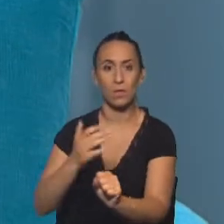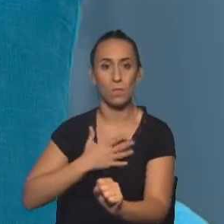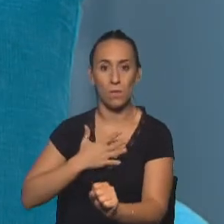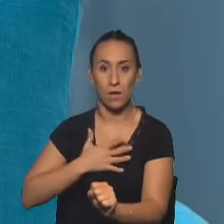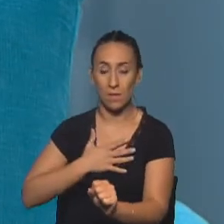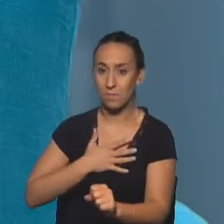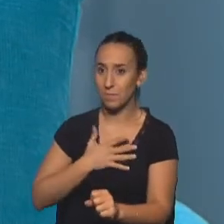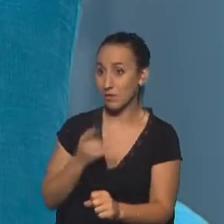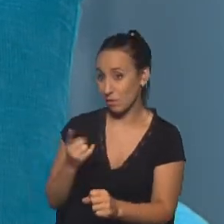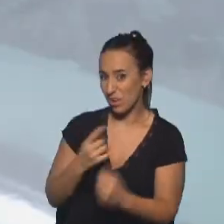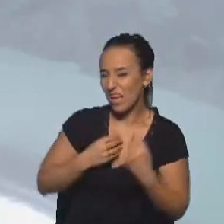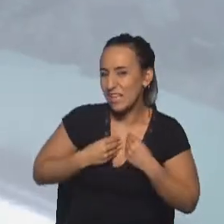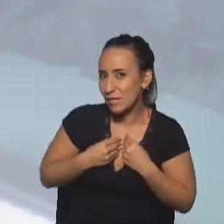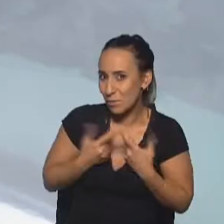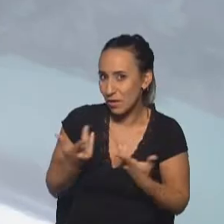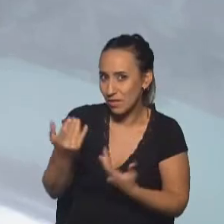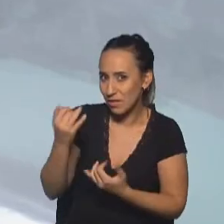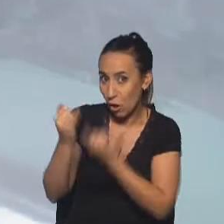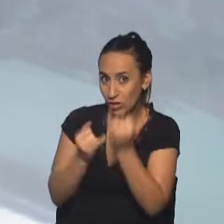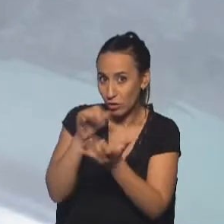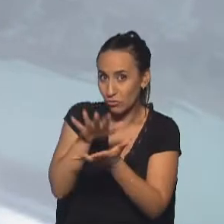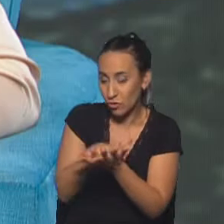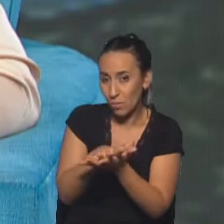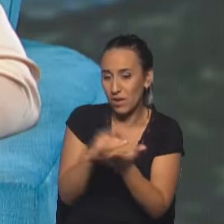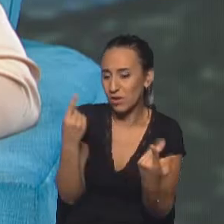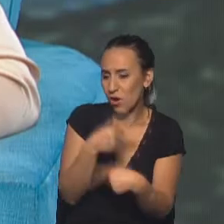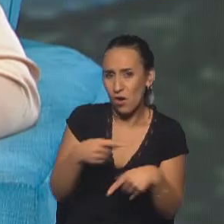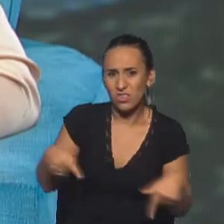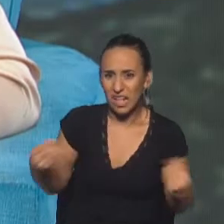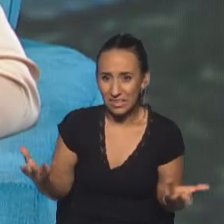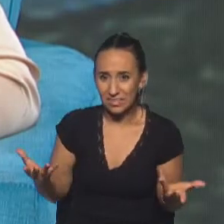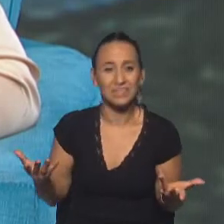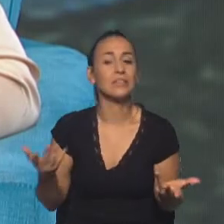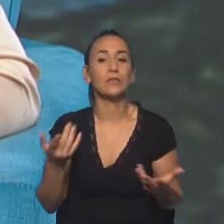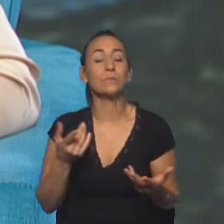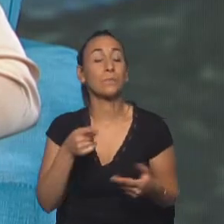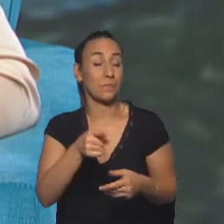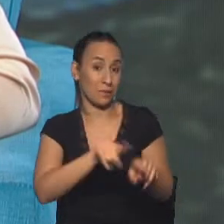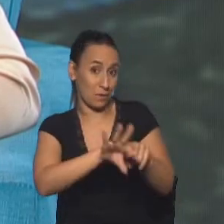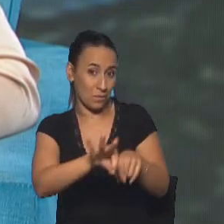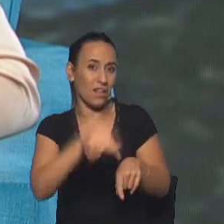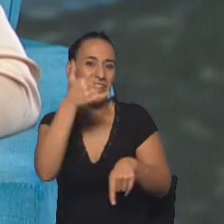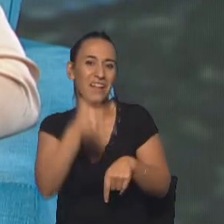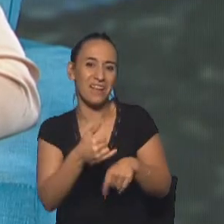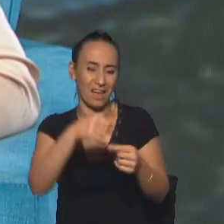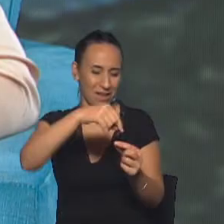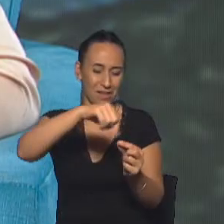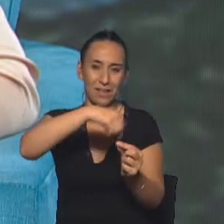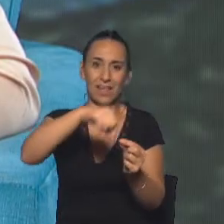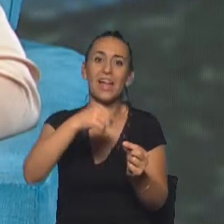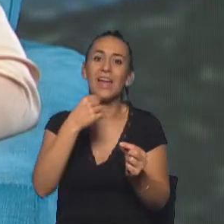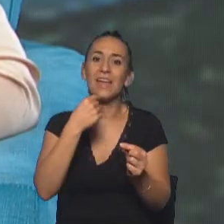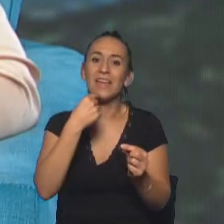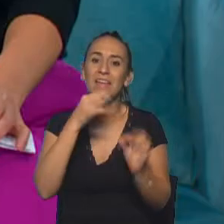llevaba consigo, ¿no? Exactamente. Él llevaba consigo un carretel de hilo rojo que digo que me unió.